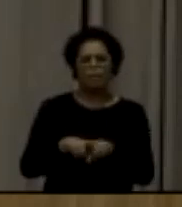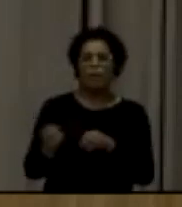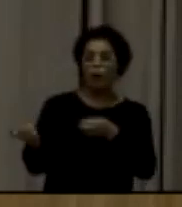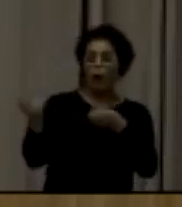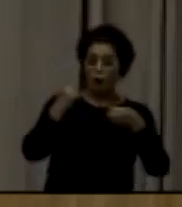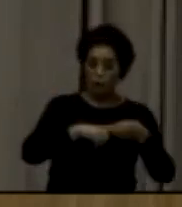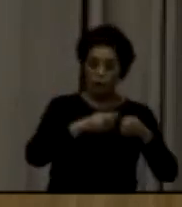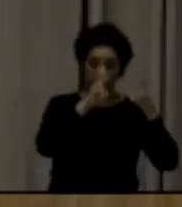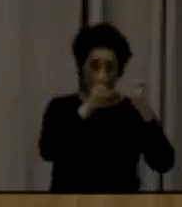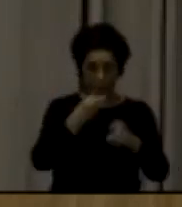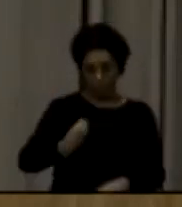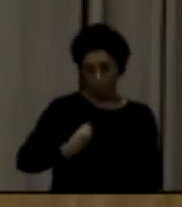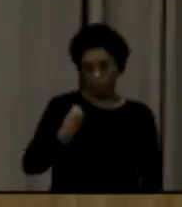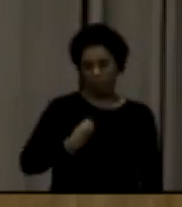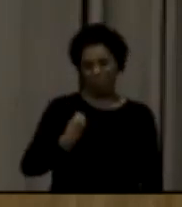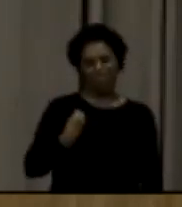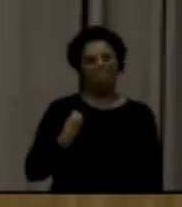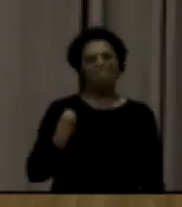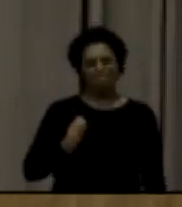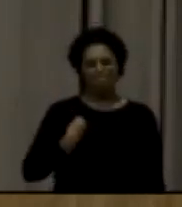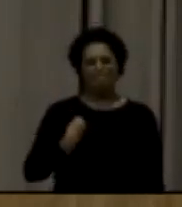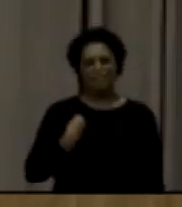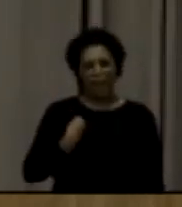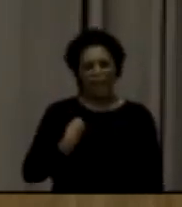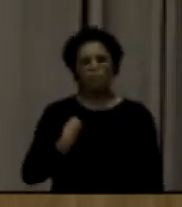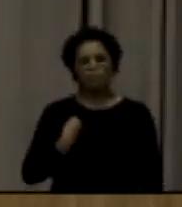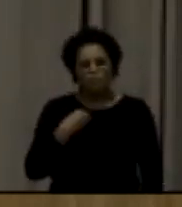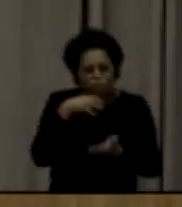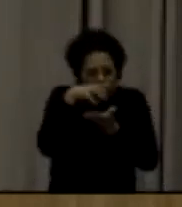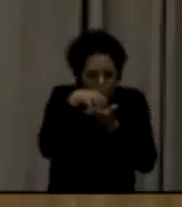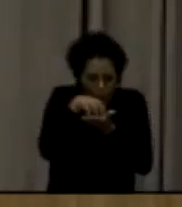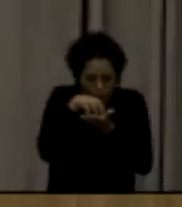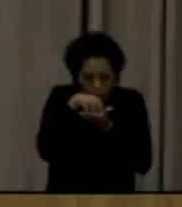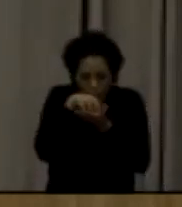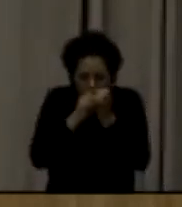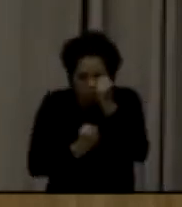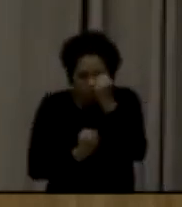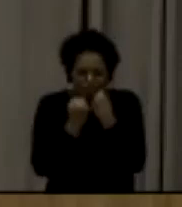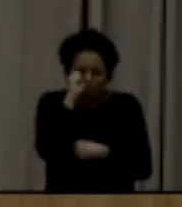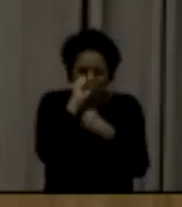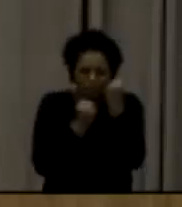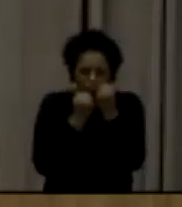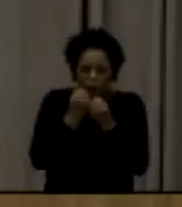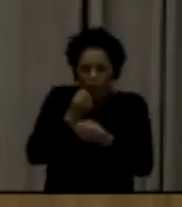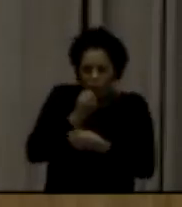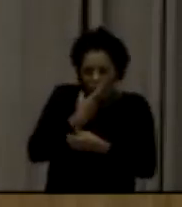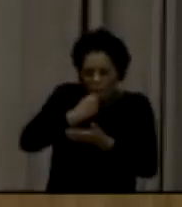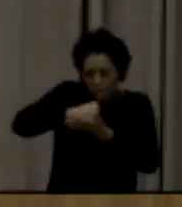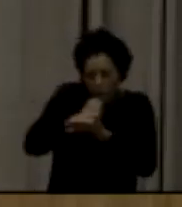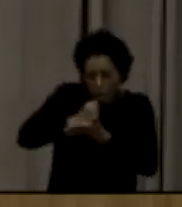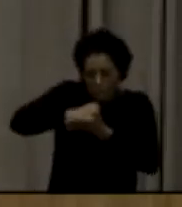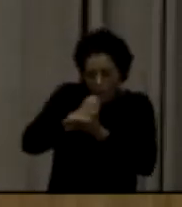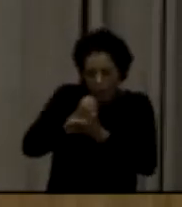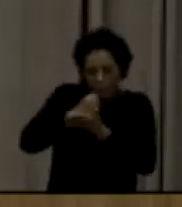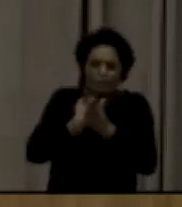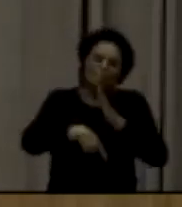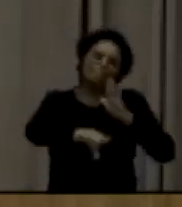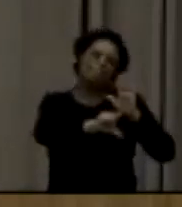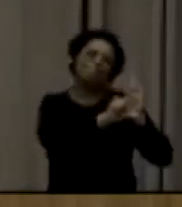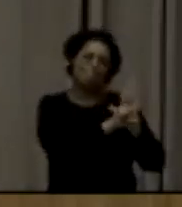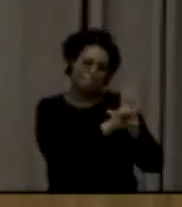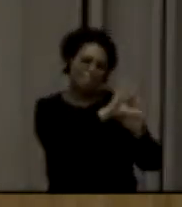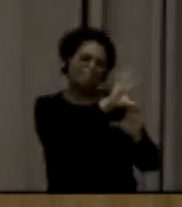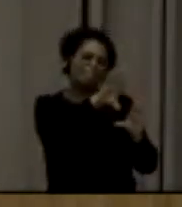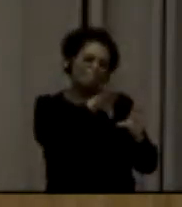la convivencia la complicidad el monopolio de la industria farmacéutica es un monopolio legal es un monopolio